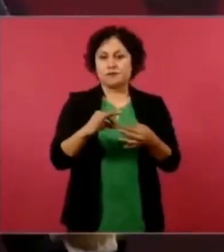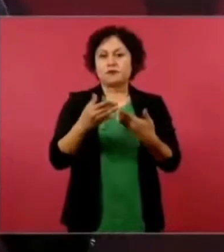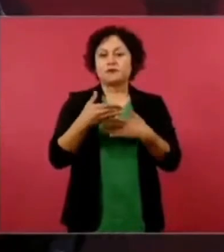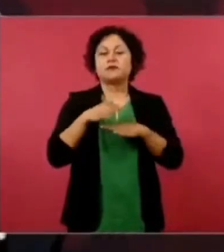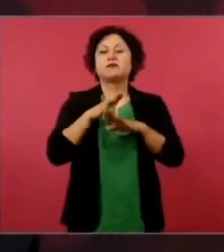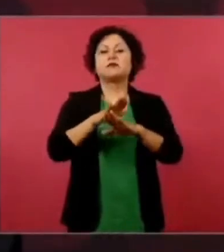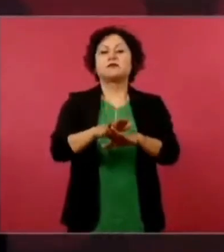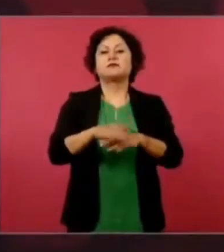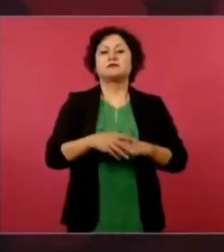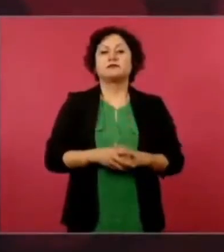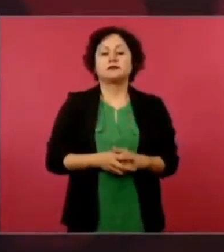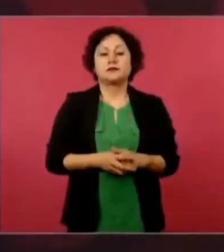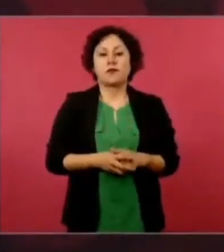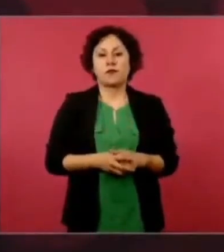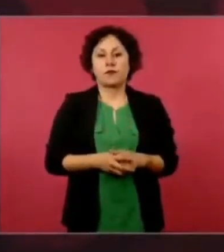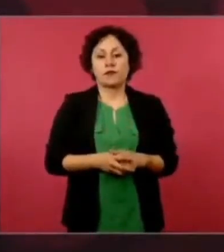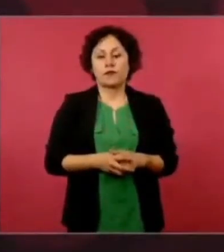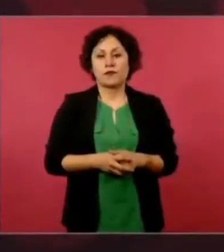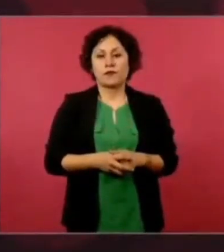de